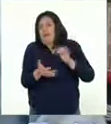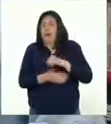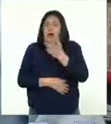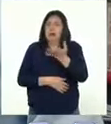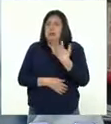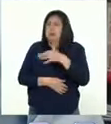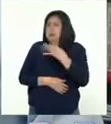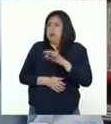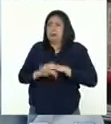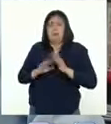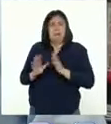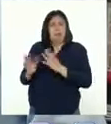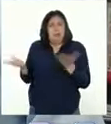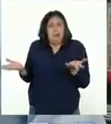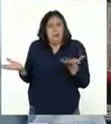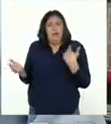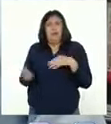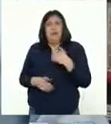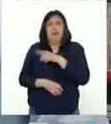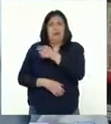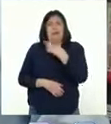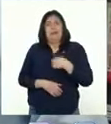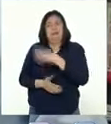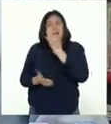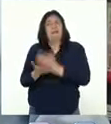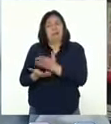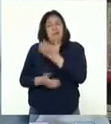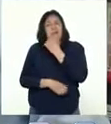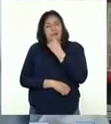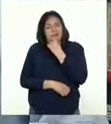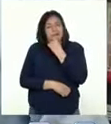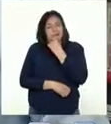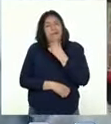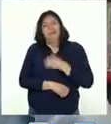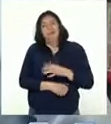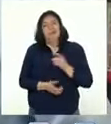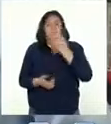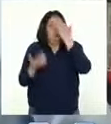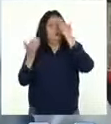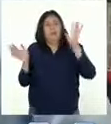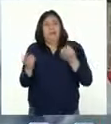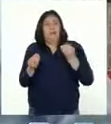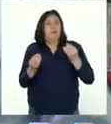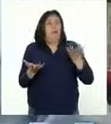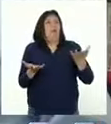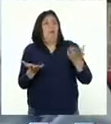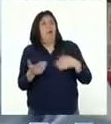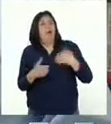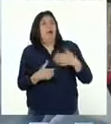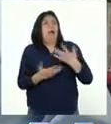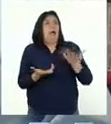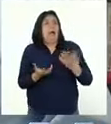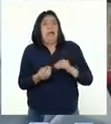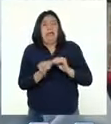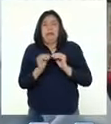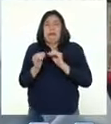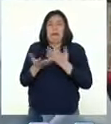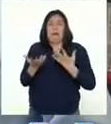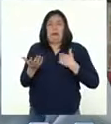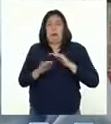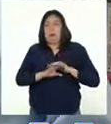no siempre estamos preparados, y ese es el principal problema. No siempre sabemos cómo enfrentarlo, no siempre estamos